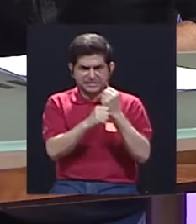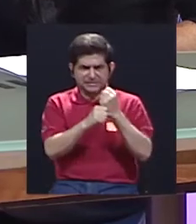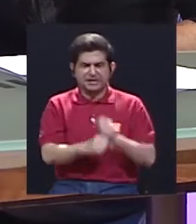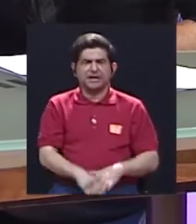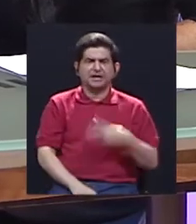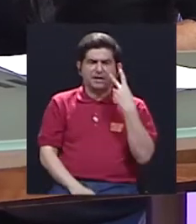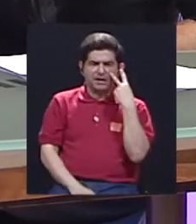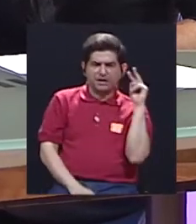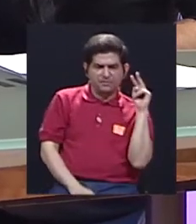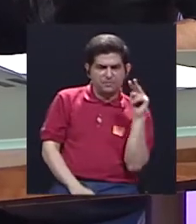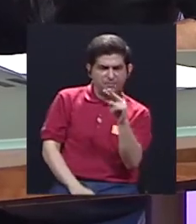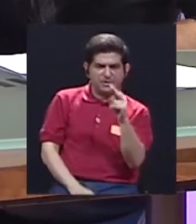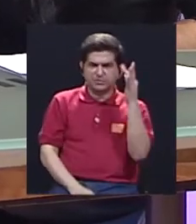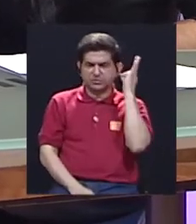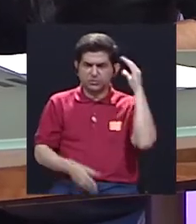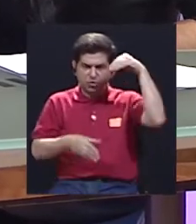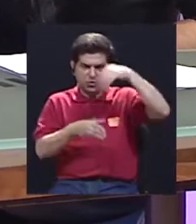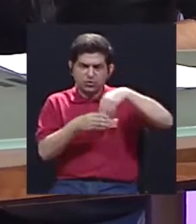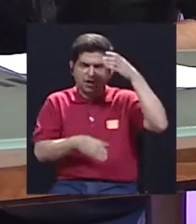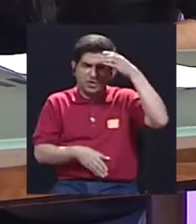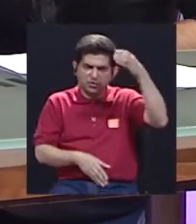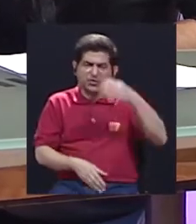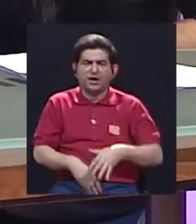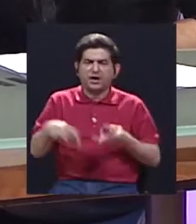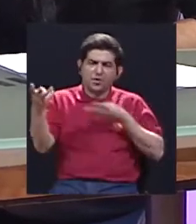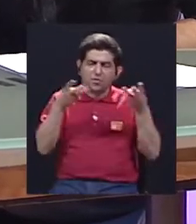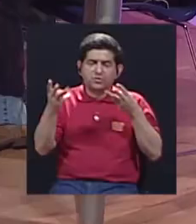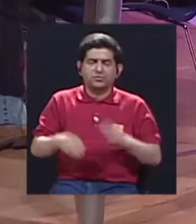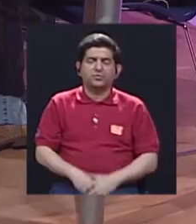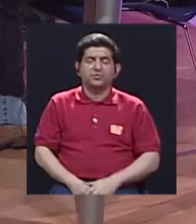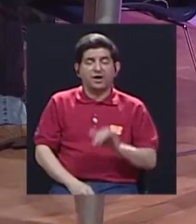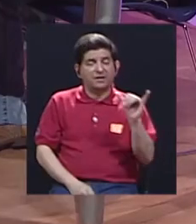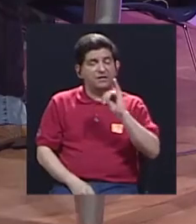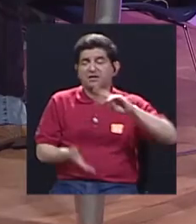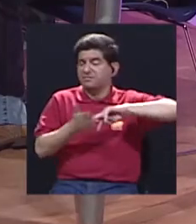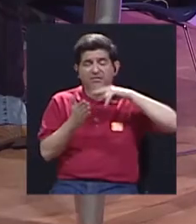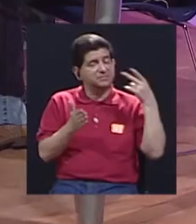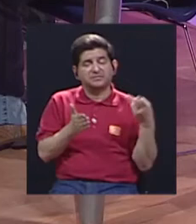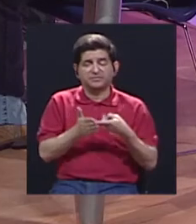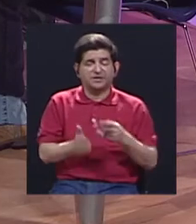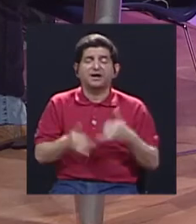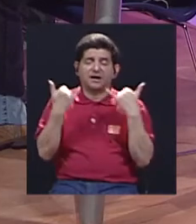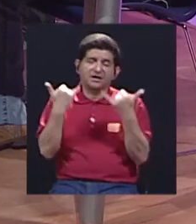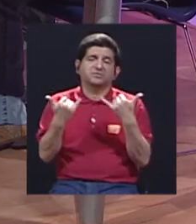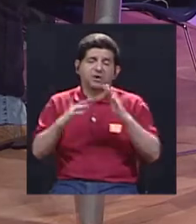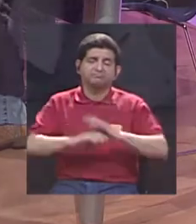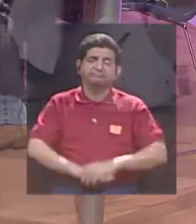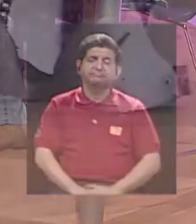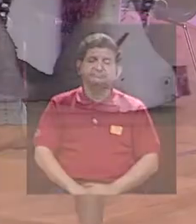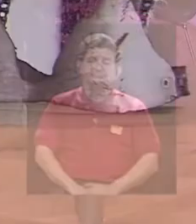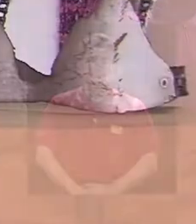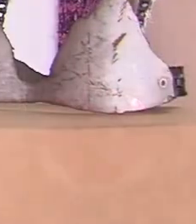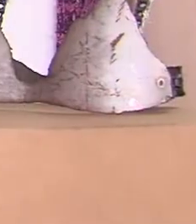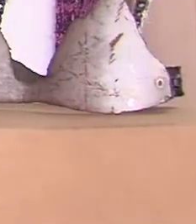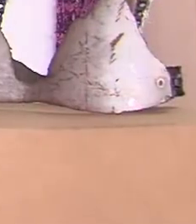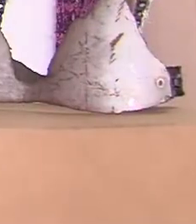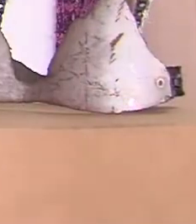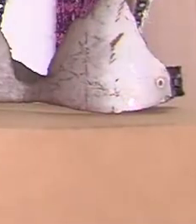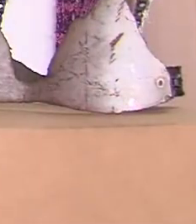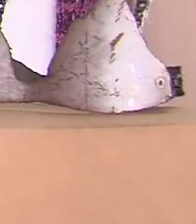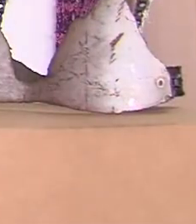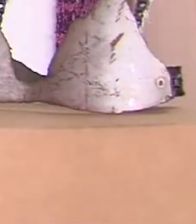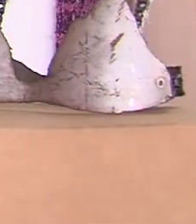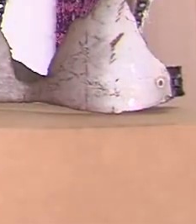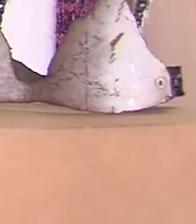la visión de la mujer dentro de la cultura mercado, que a la larga son lo mismo actualmente. Mi nombre